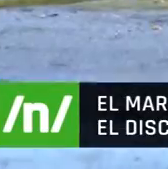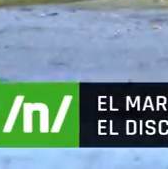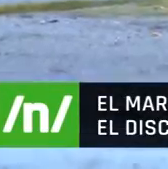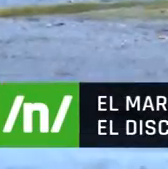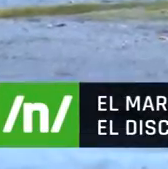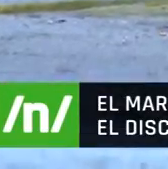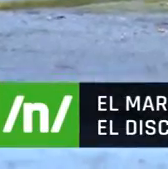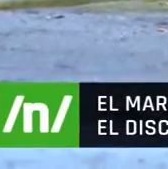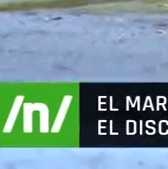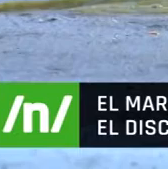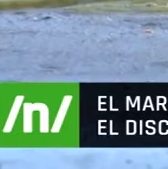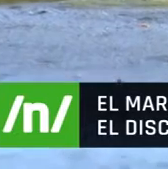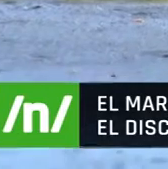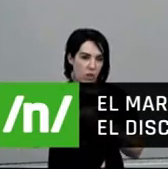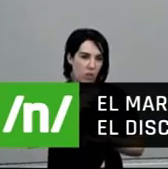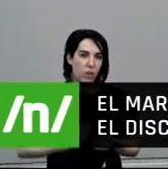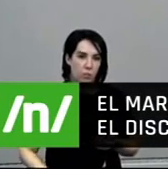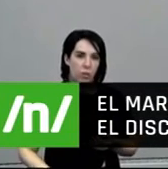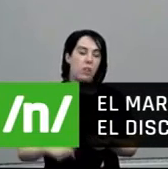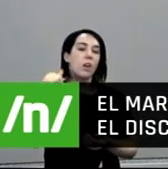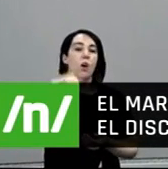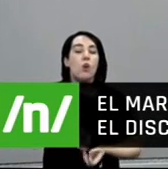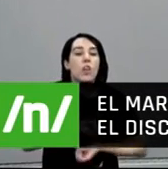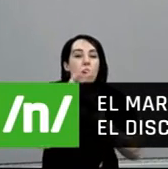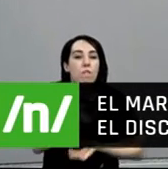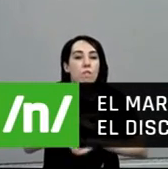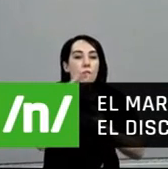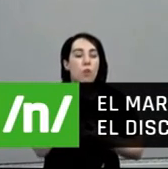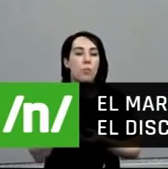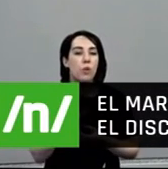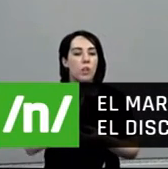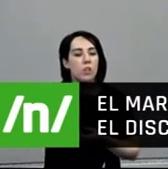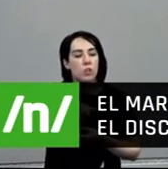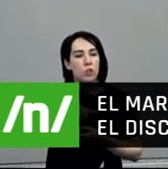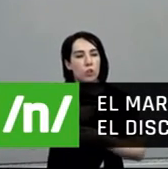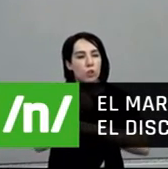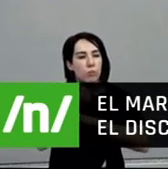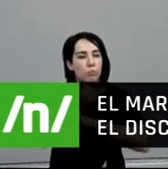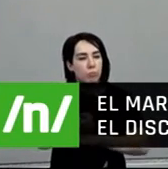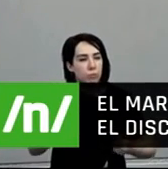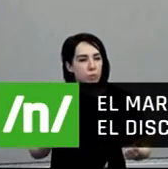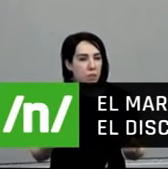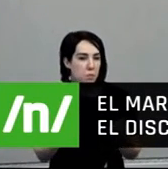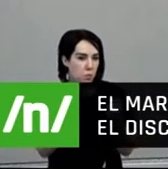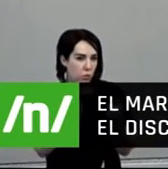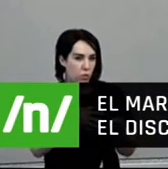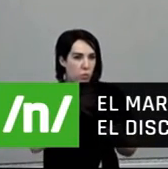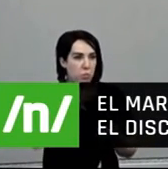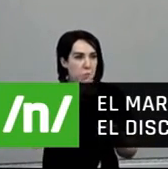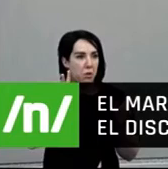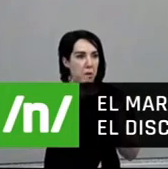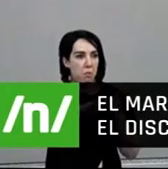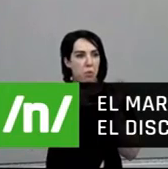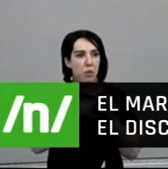definitiva el proyecto de Cotocuadros. Daremos el impulso definitivo al proyecto nuevo Cotocuadros, que nos